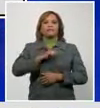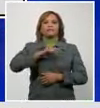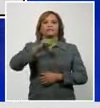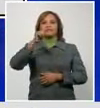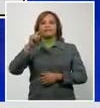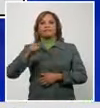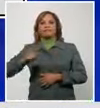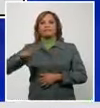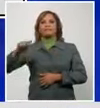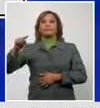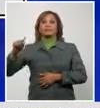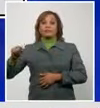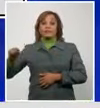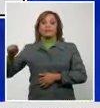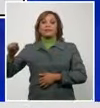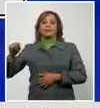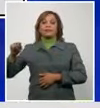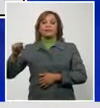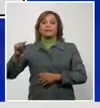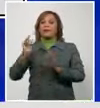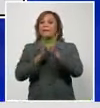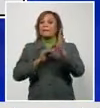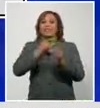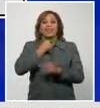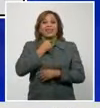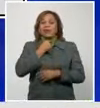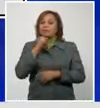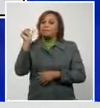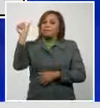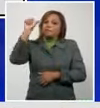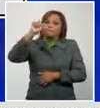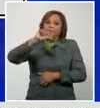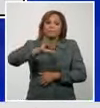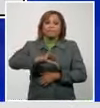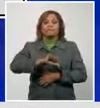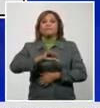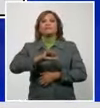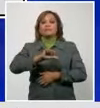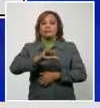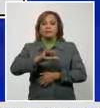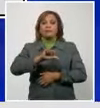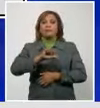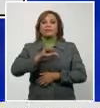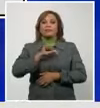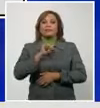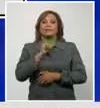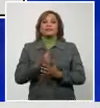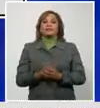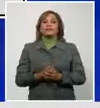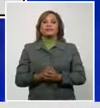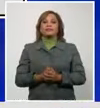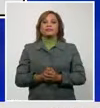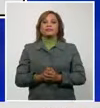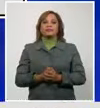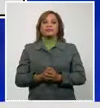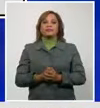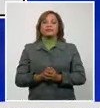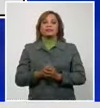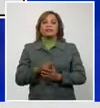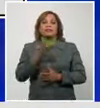lo mal que va enero. Y no tiene otro nombre. Lo mal que va enero con... Se va pegando a diciembre, según la verdad. No. O